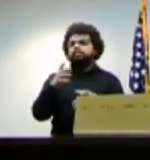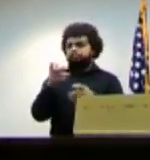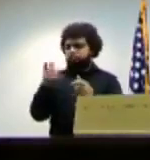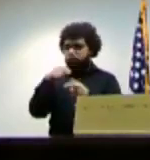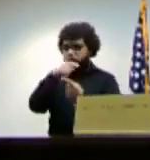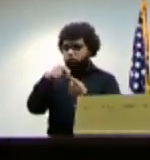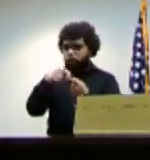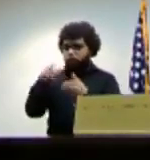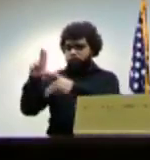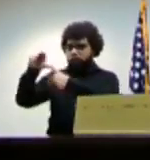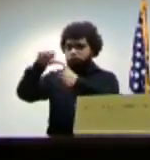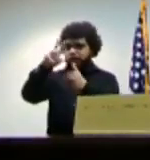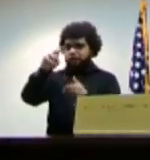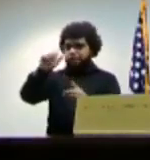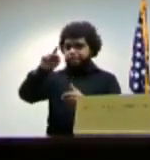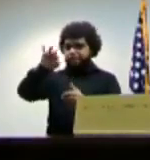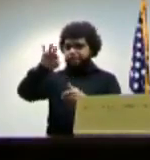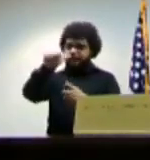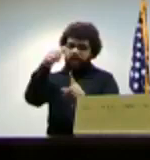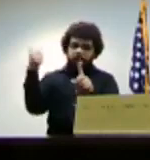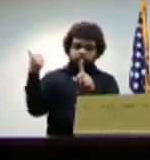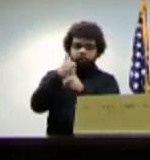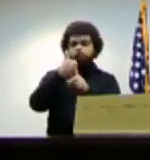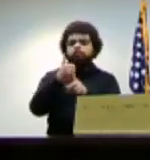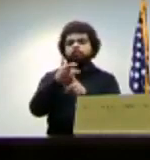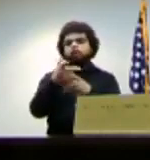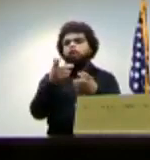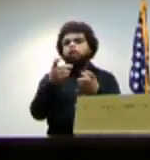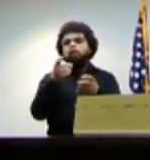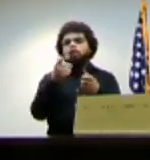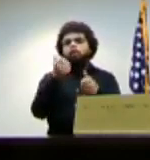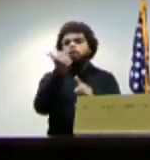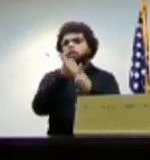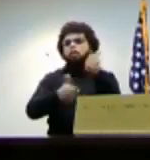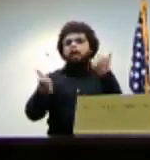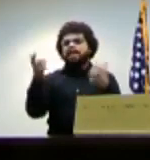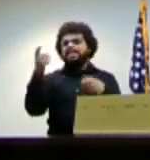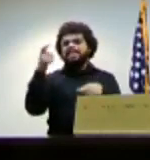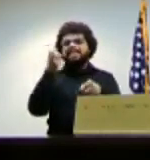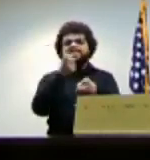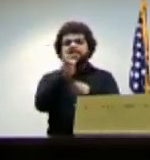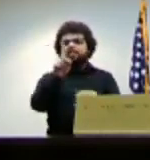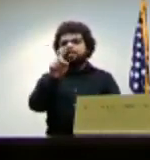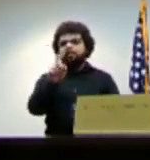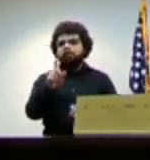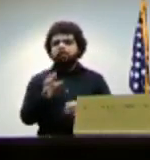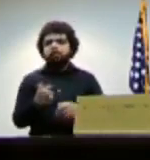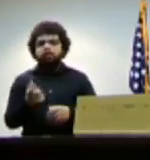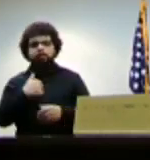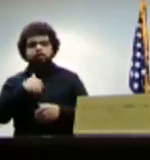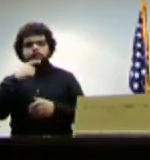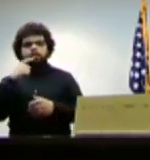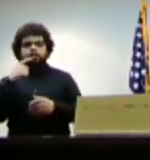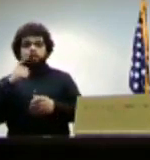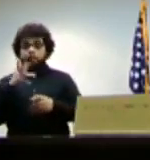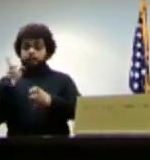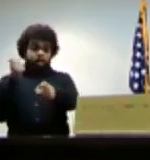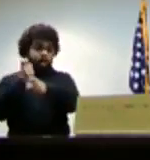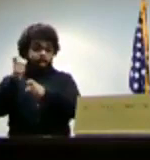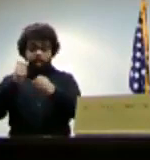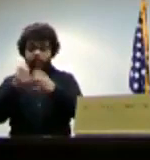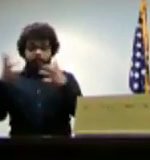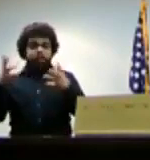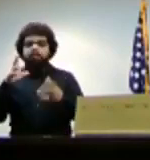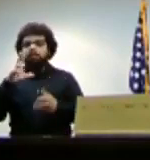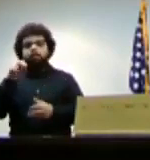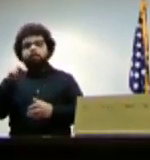directamente? Ok, tengo conocimiento, ¿verdad?, de que tuvimos, los daños no fueron mayores por el huracán